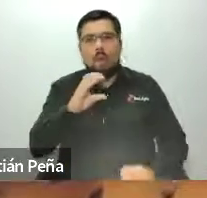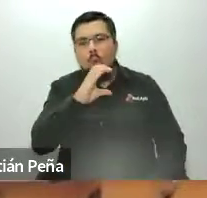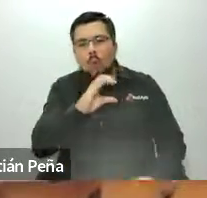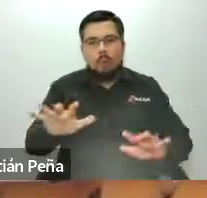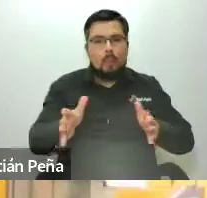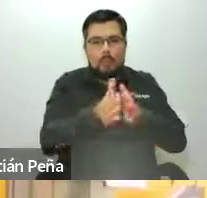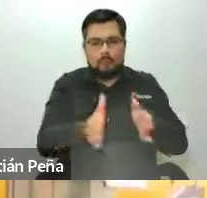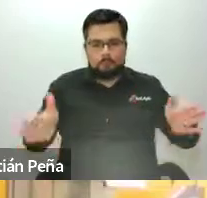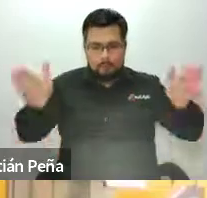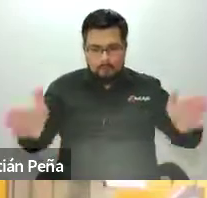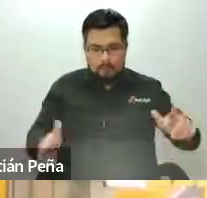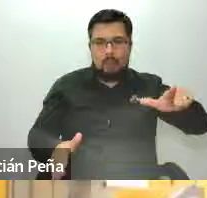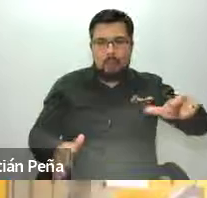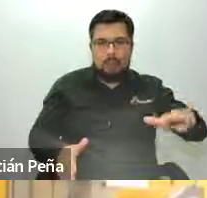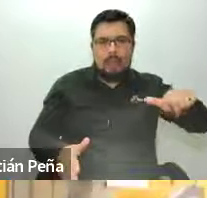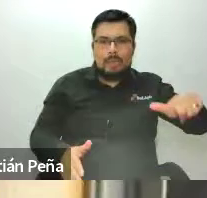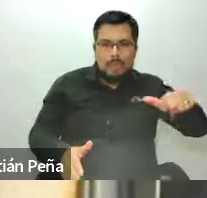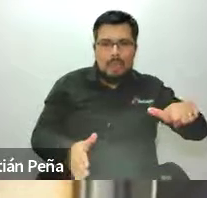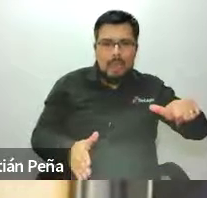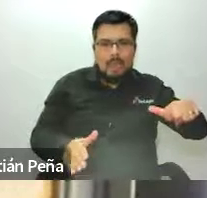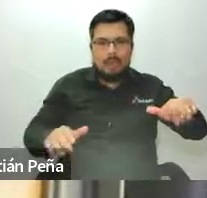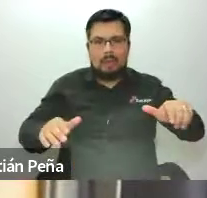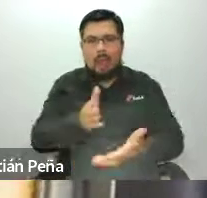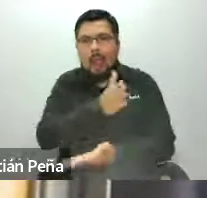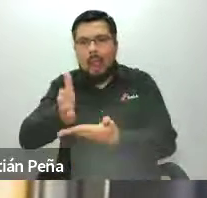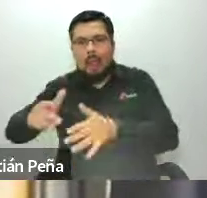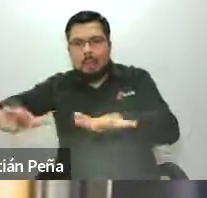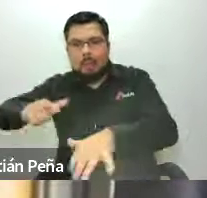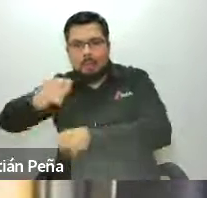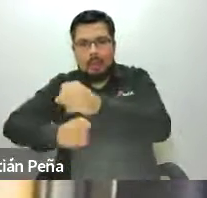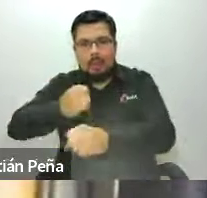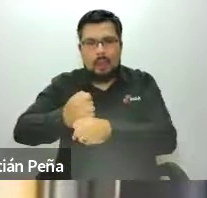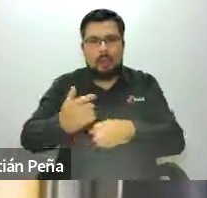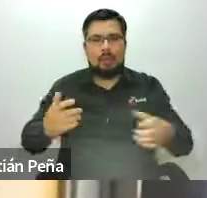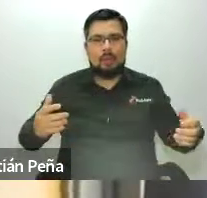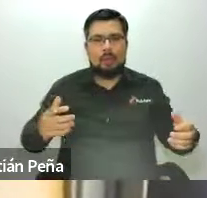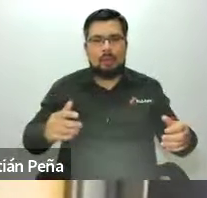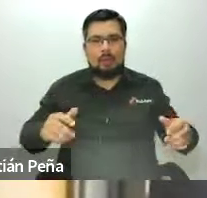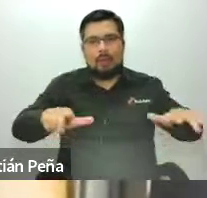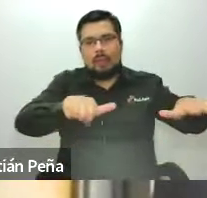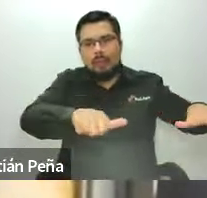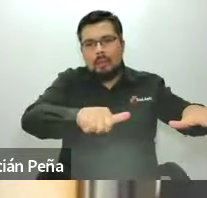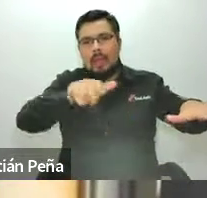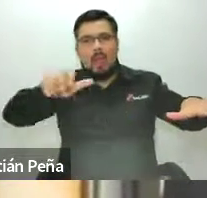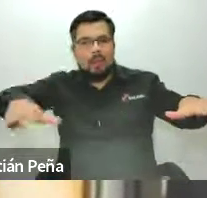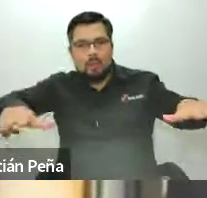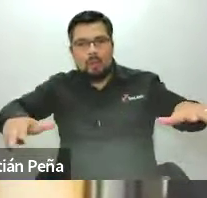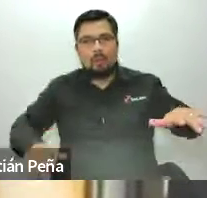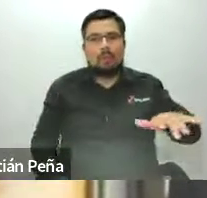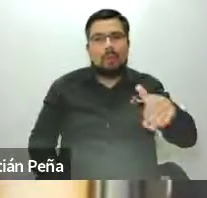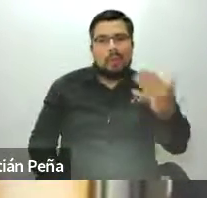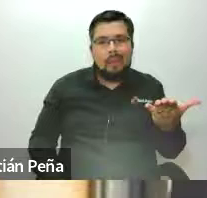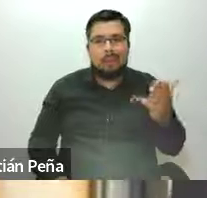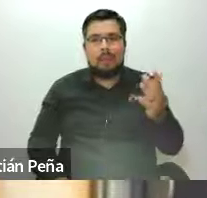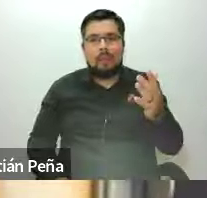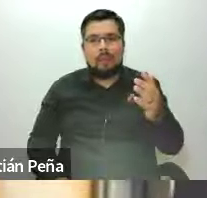y 17 años, 15, 16, 18. La idea surge un poco también considerando los pilares que correspondían